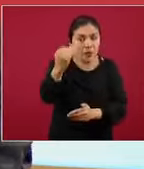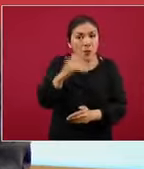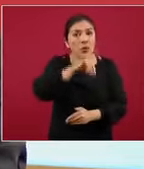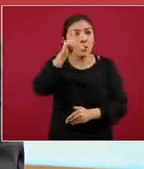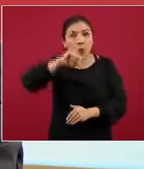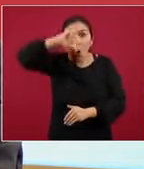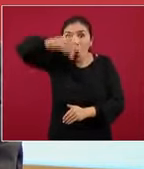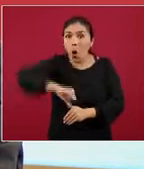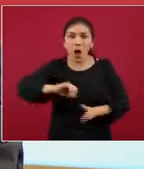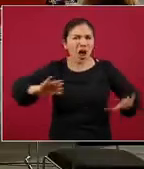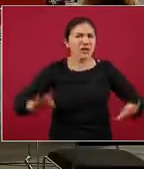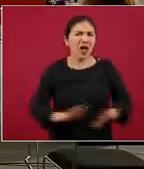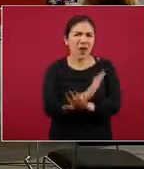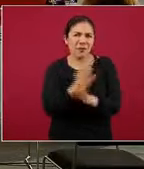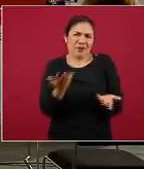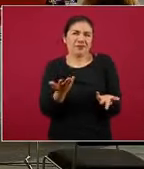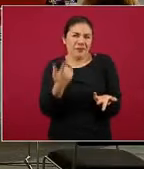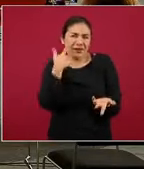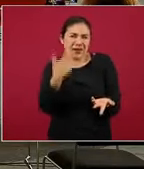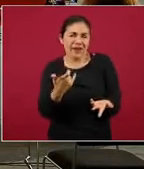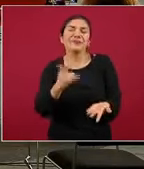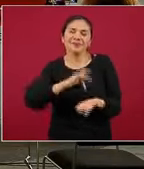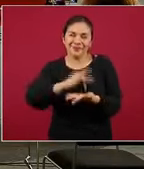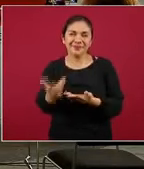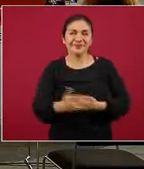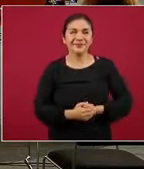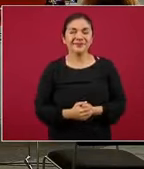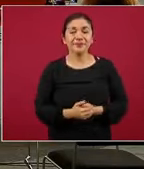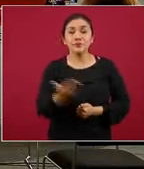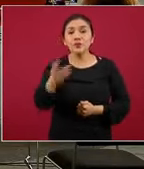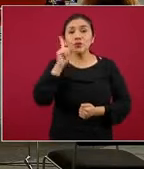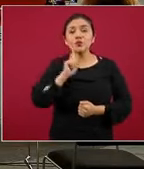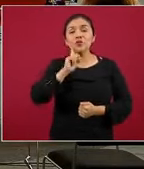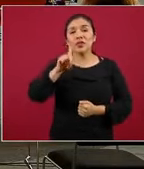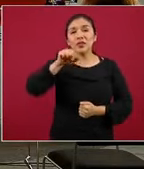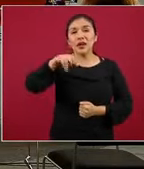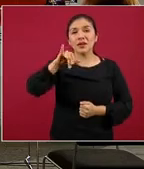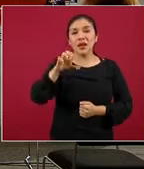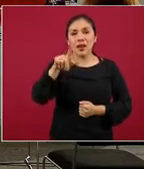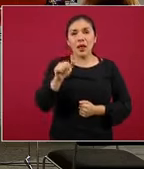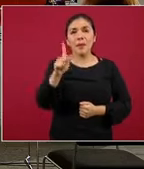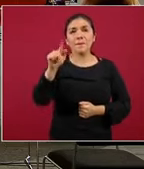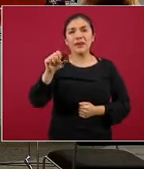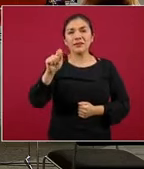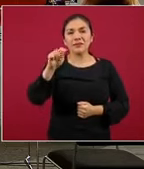pudiera cambiar radicalmente. Muchas gracias. Daniela Pastrana, a pie de página.